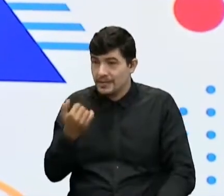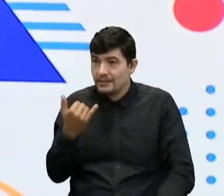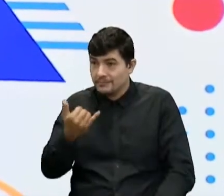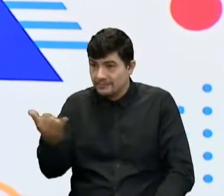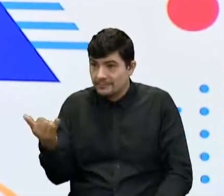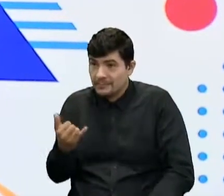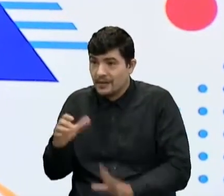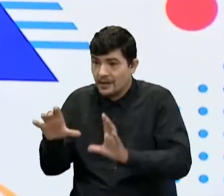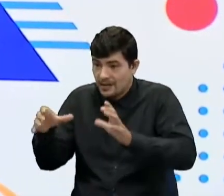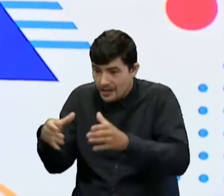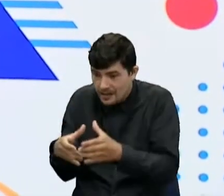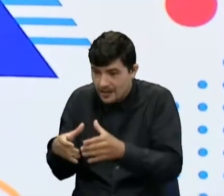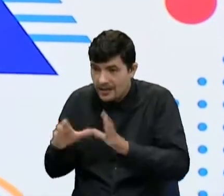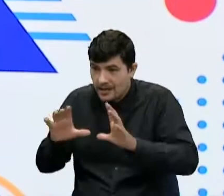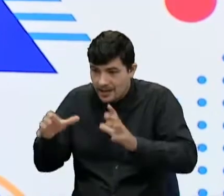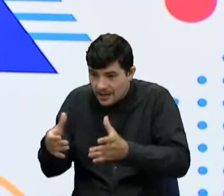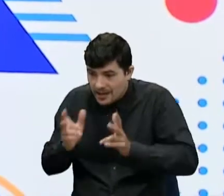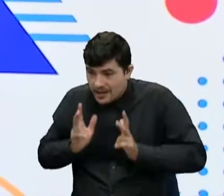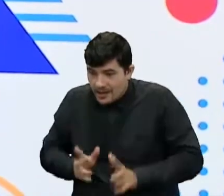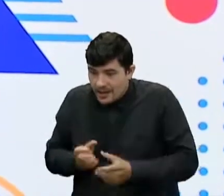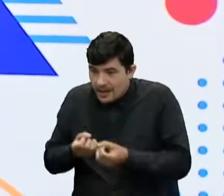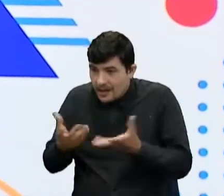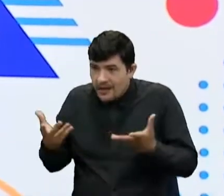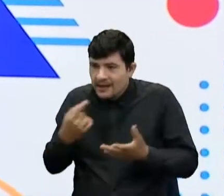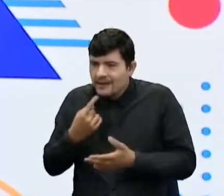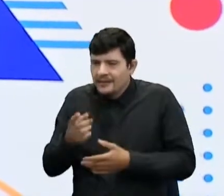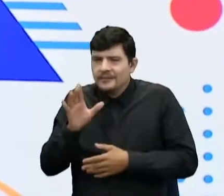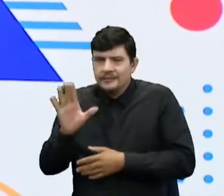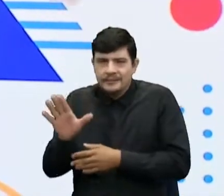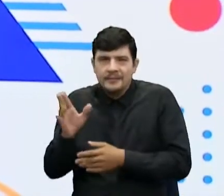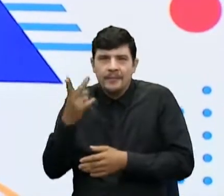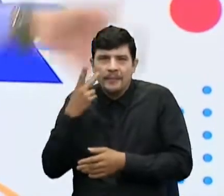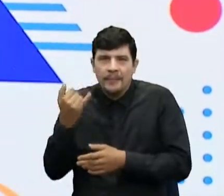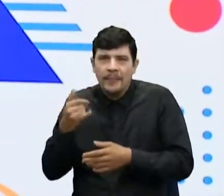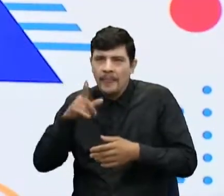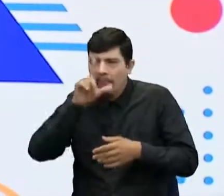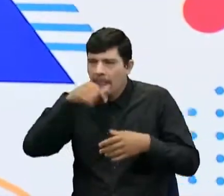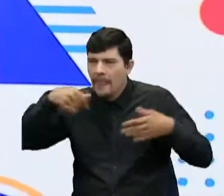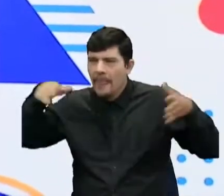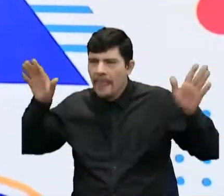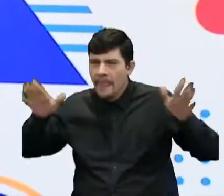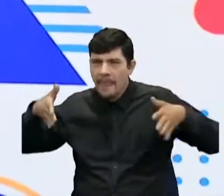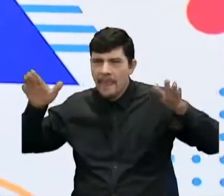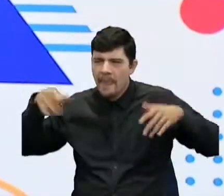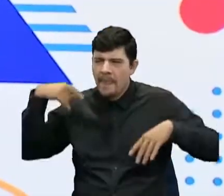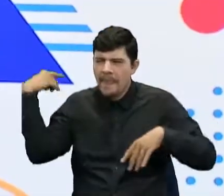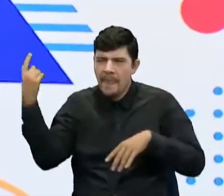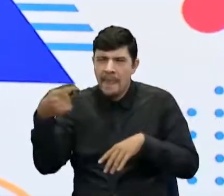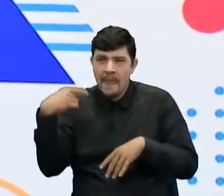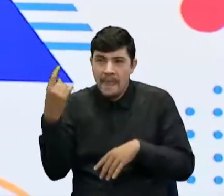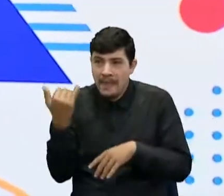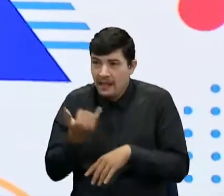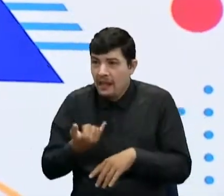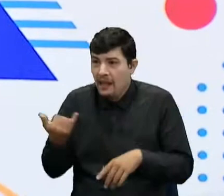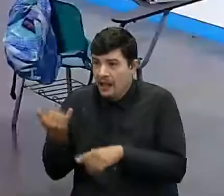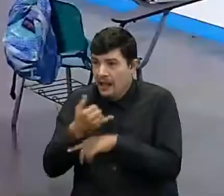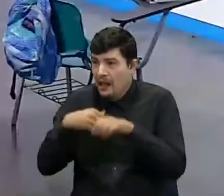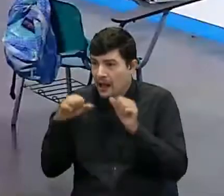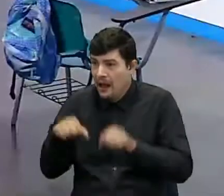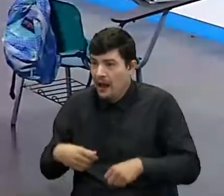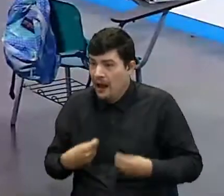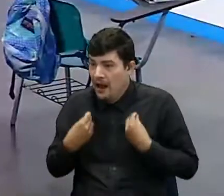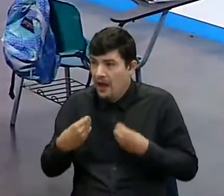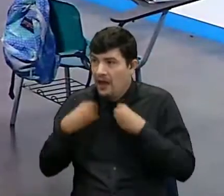Ya decíamos que la población En este ejemplo Que poníamos era ¿Qué? Los... Los pajaritos Los pajaritos ¿Cierto? Y ellos pueden coexistir